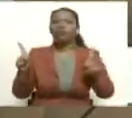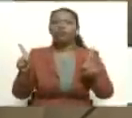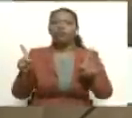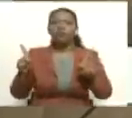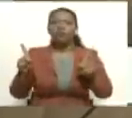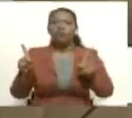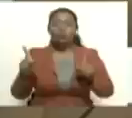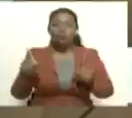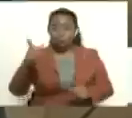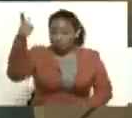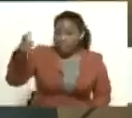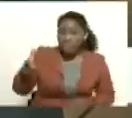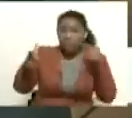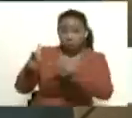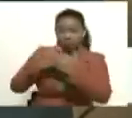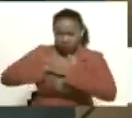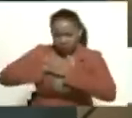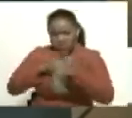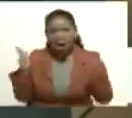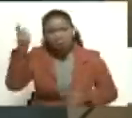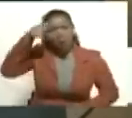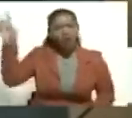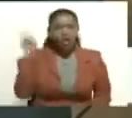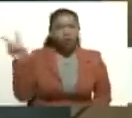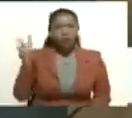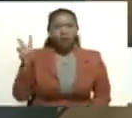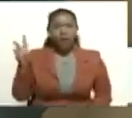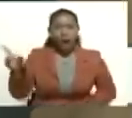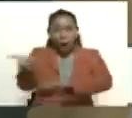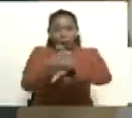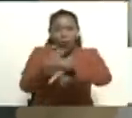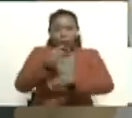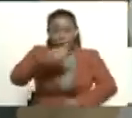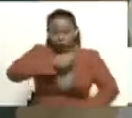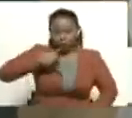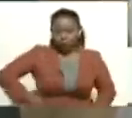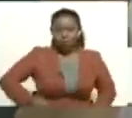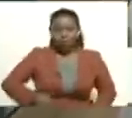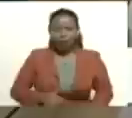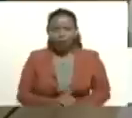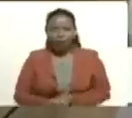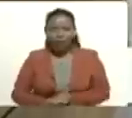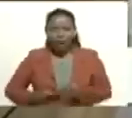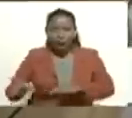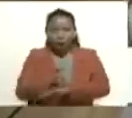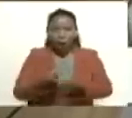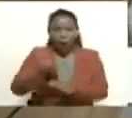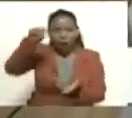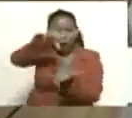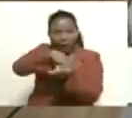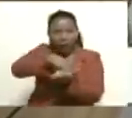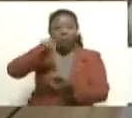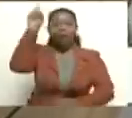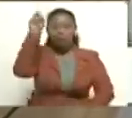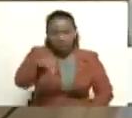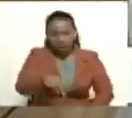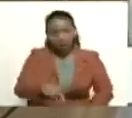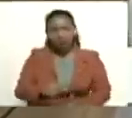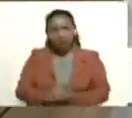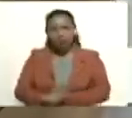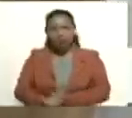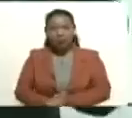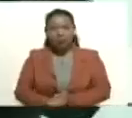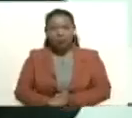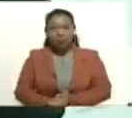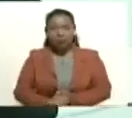Si alguien ha sido solidario con el pueblo de Venezuela, ha sido el gobierno chino. El gobierno de Irán, de la República Islámica de Irán,